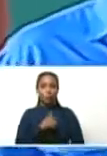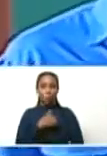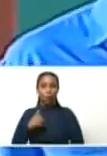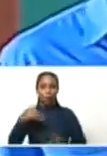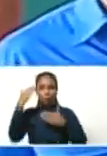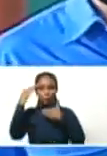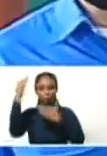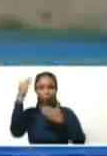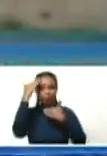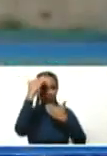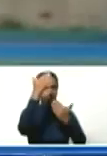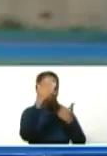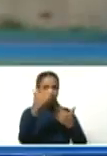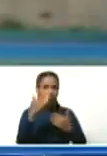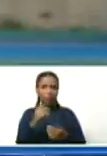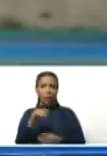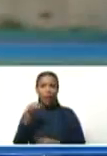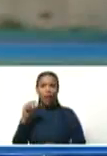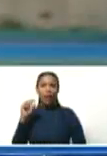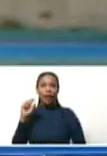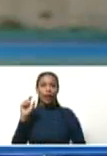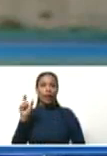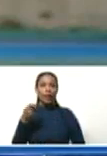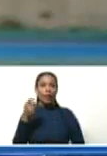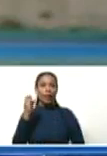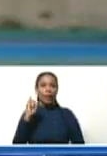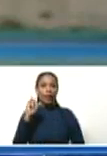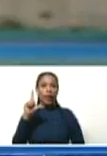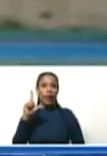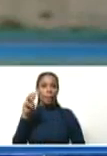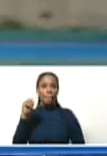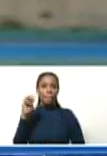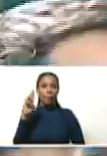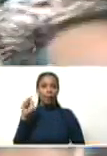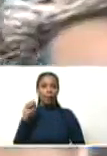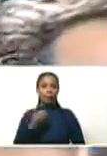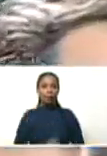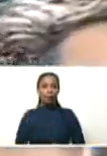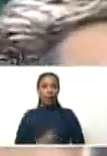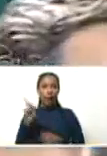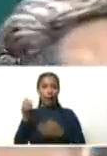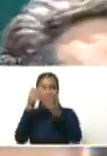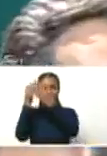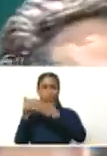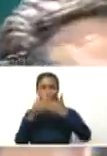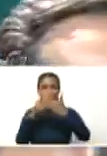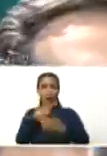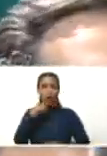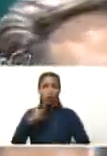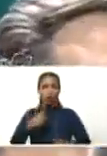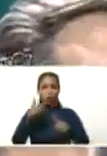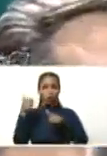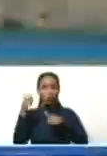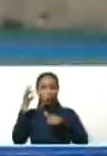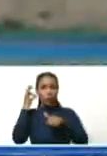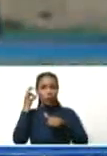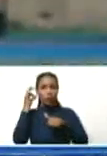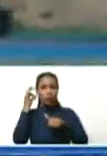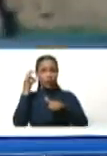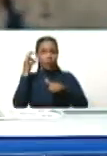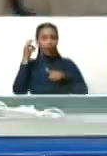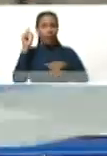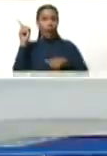a Gilmar Perdomo. ¿Dónde está Gilmar? Ajá, estudió en Rusia. Alberto Villa